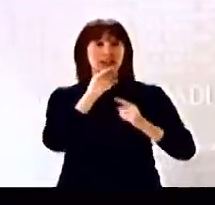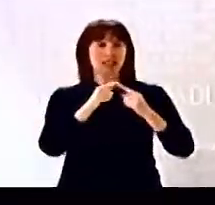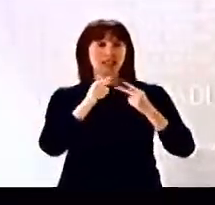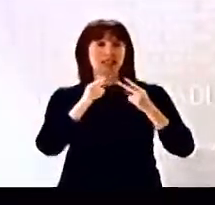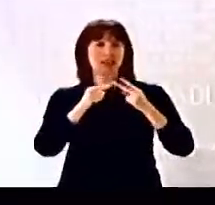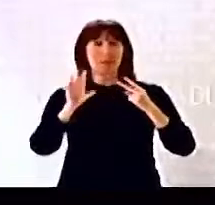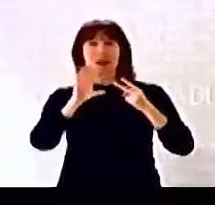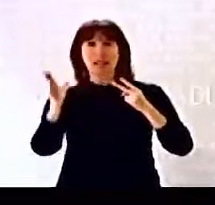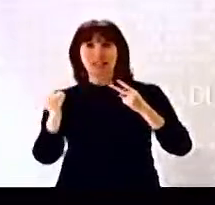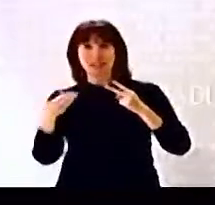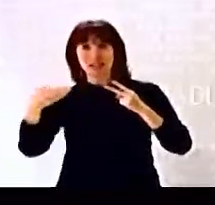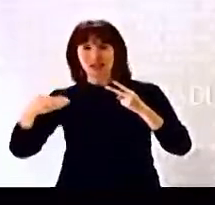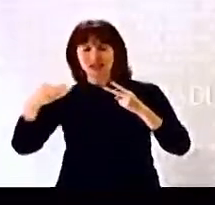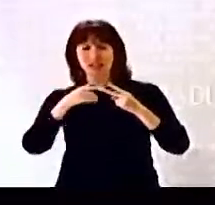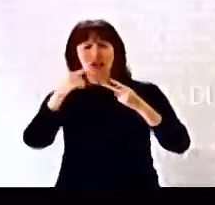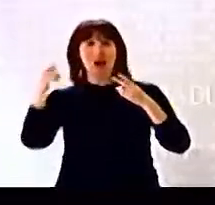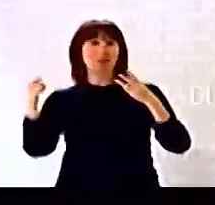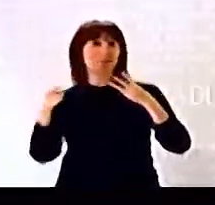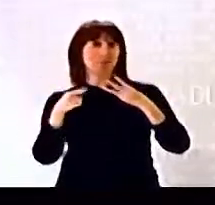brasileña y de la